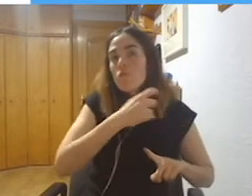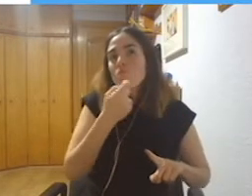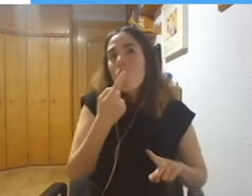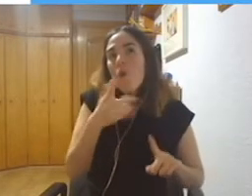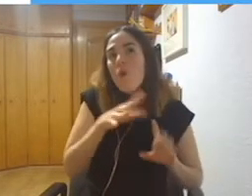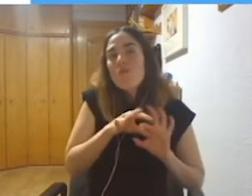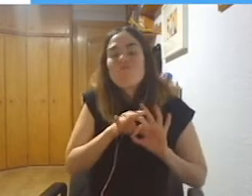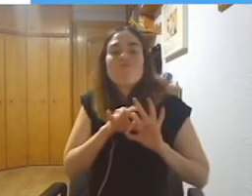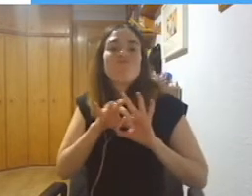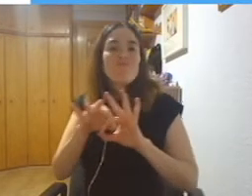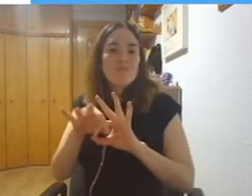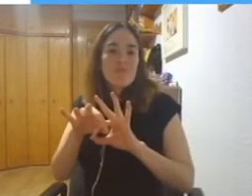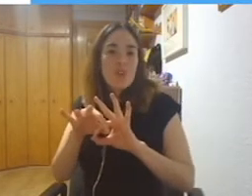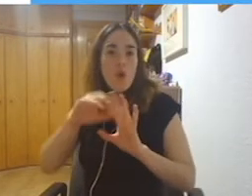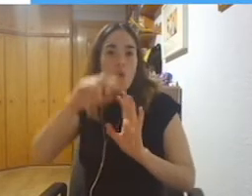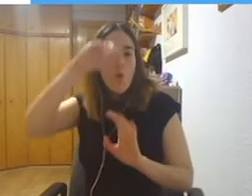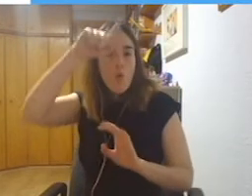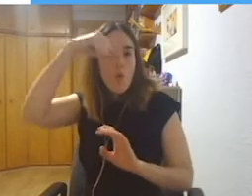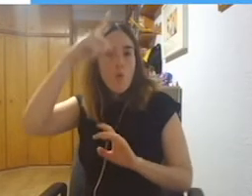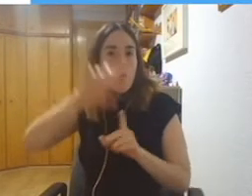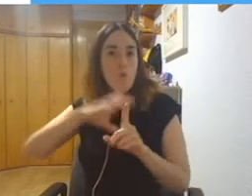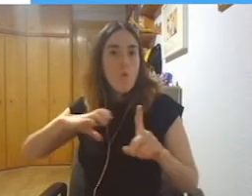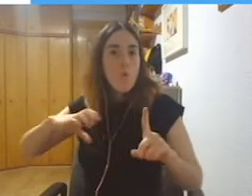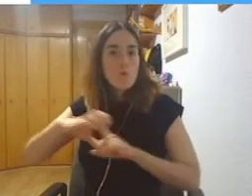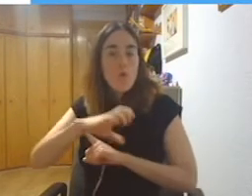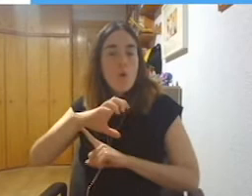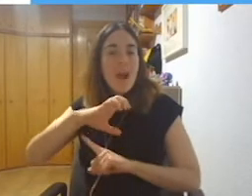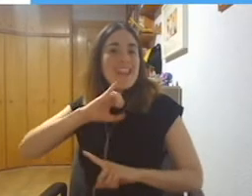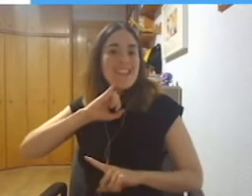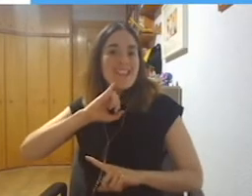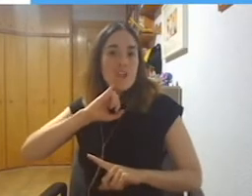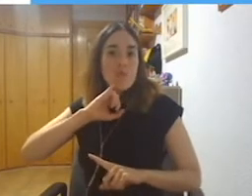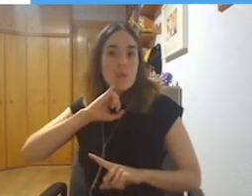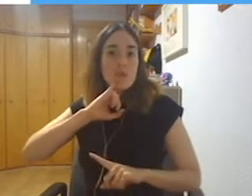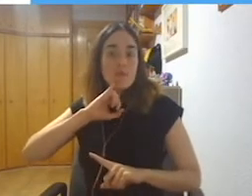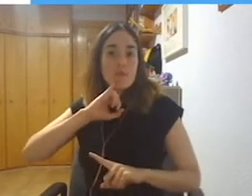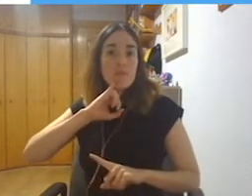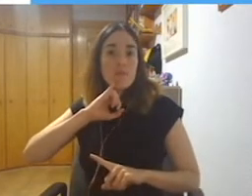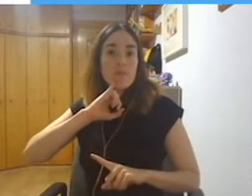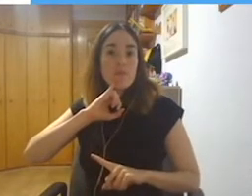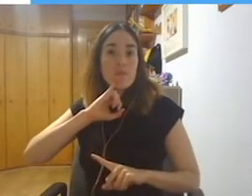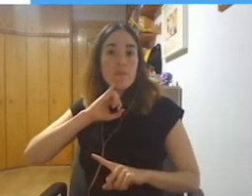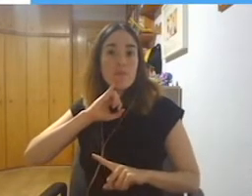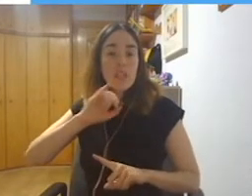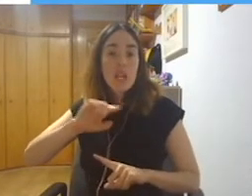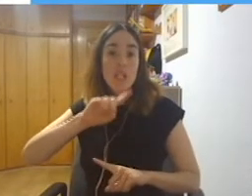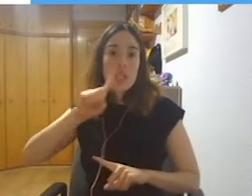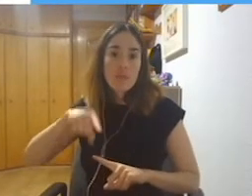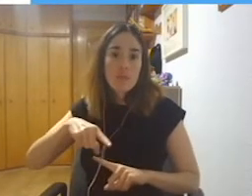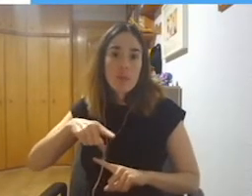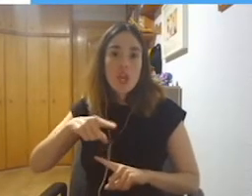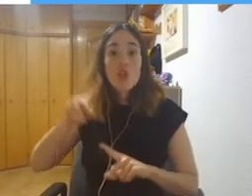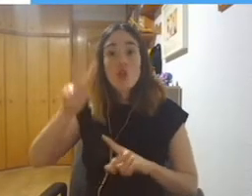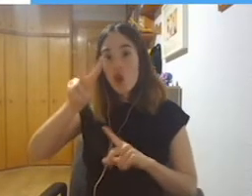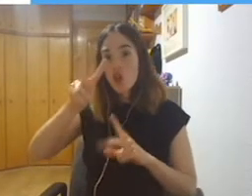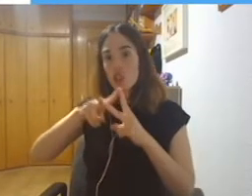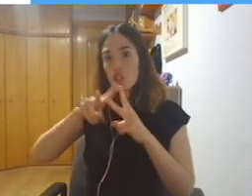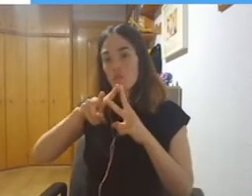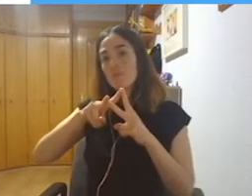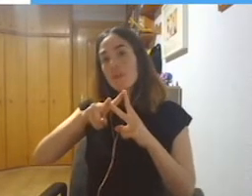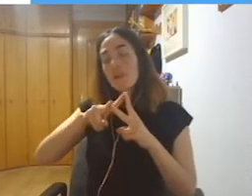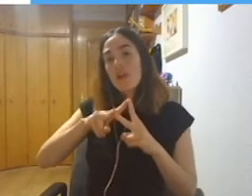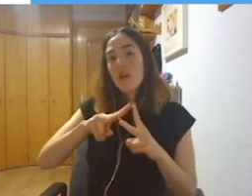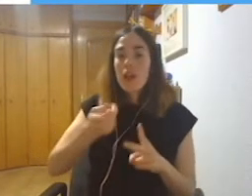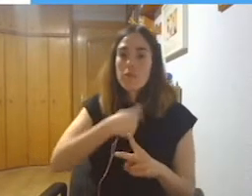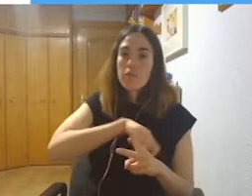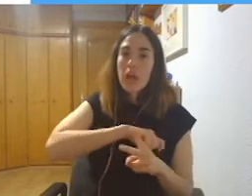su nexo de unión con la cultura y con este idioma que son también, bueno, con los dos idiomas, lengua de signos